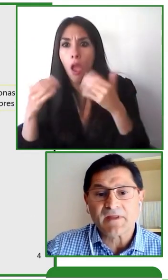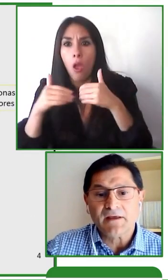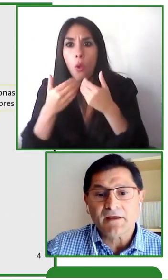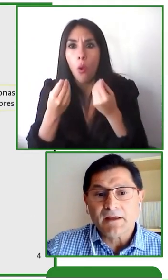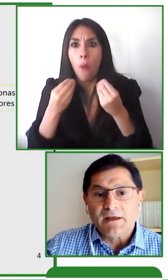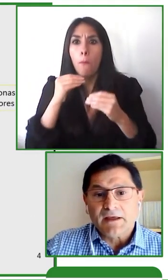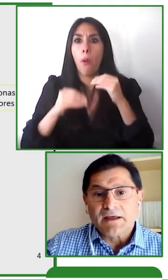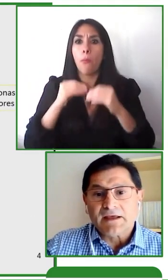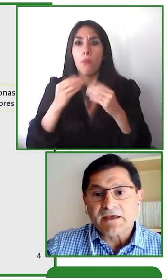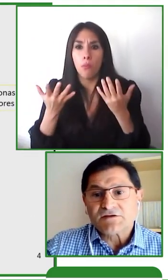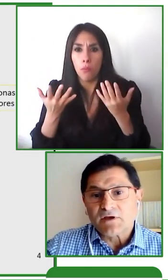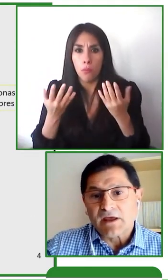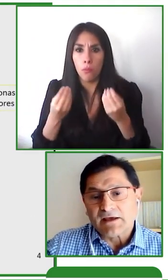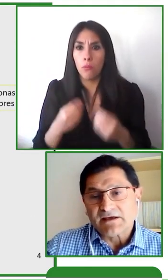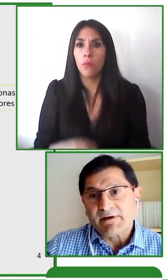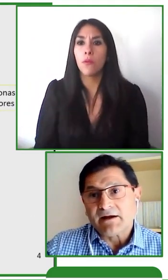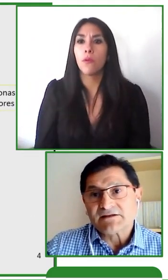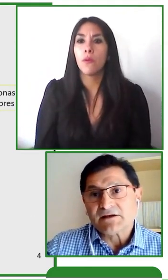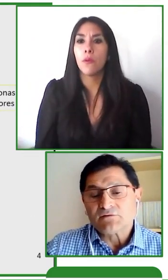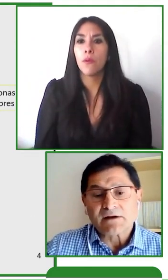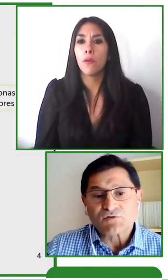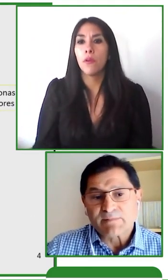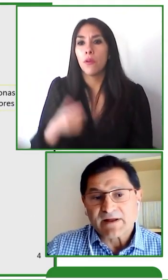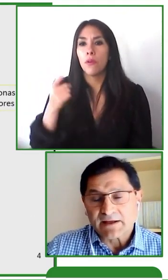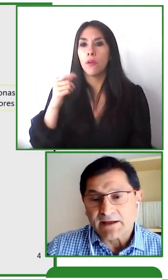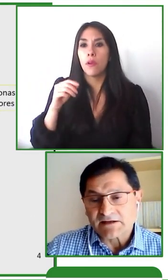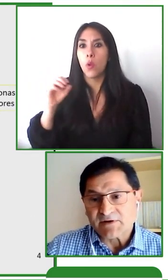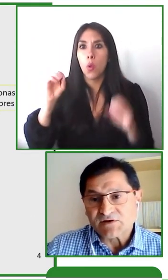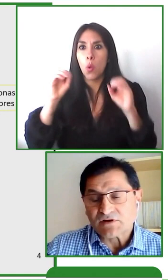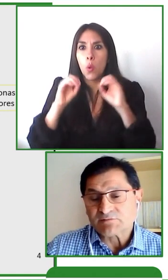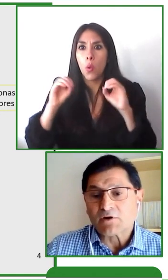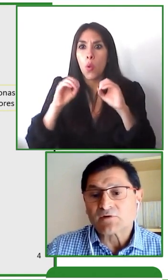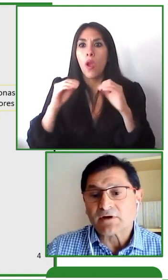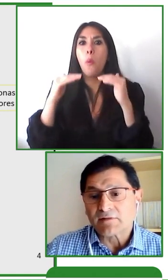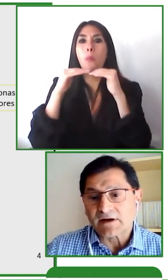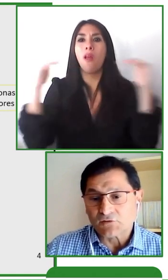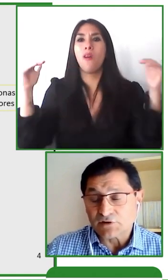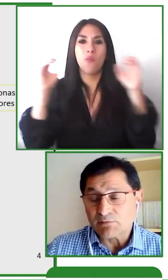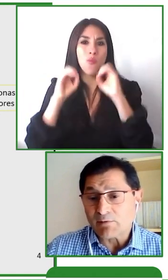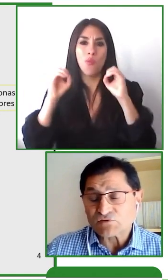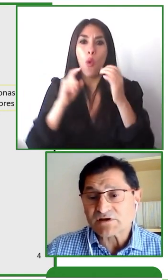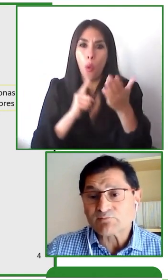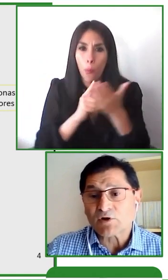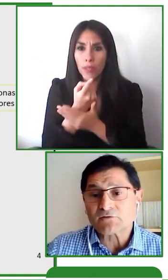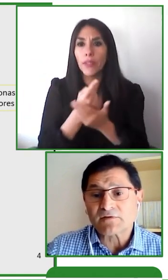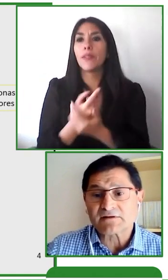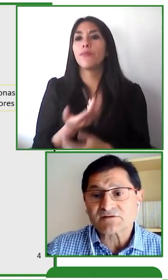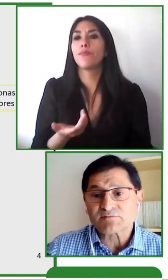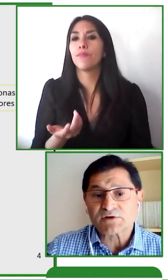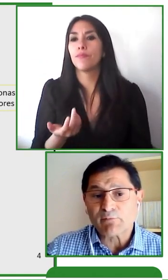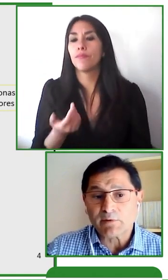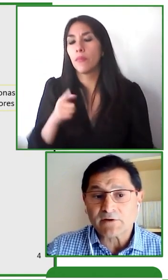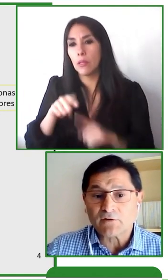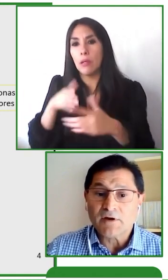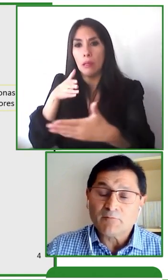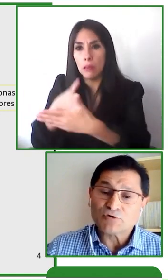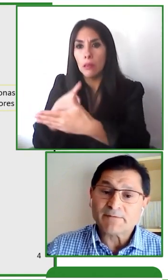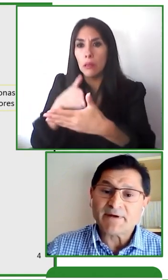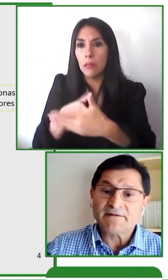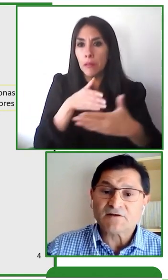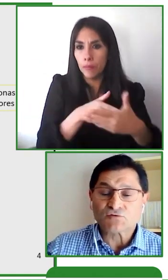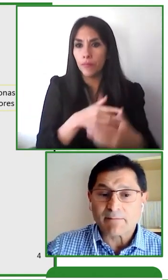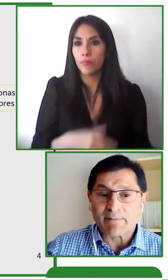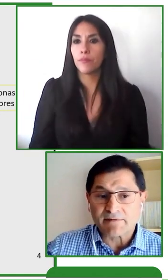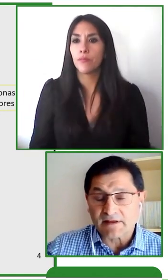oportunidades. ¿Qué barreras encontramos para que las personas puedan utilizar, todo tipo de personas puedan utilizar el transporte público?